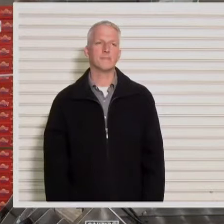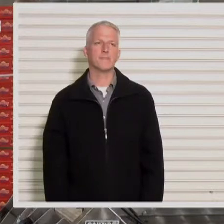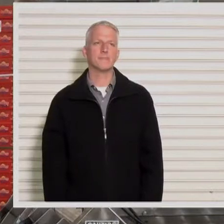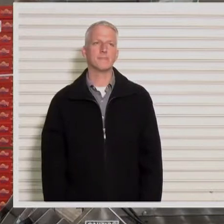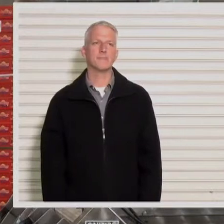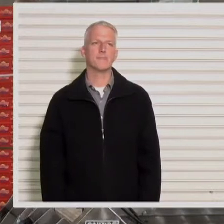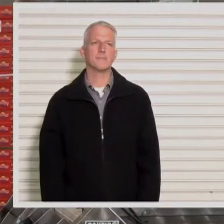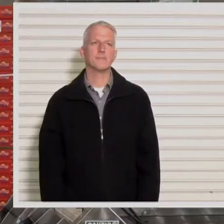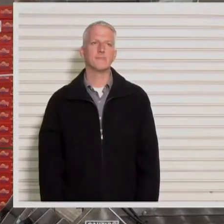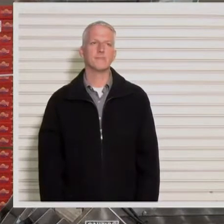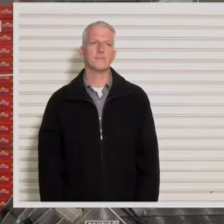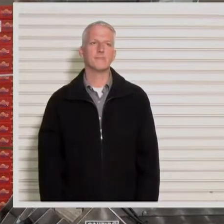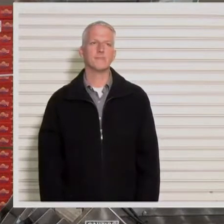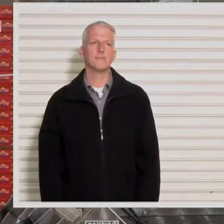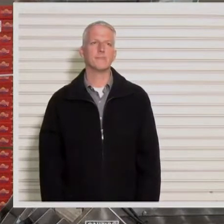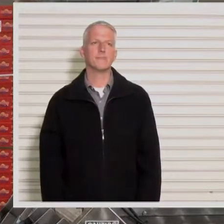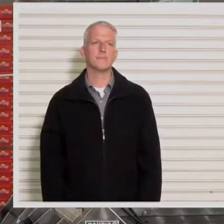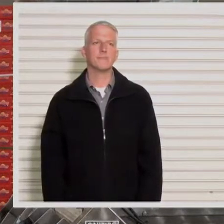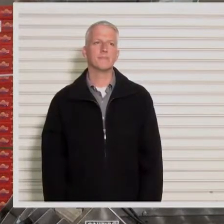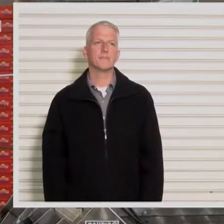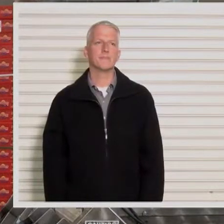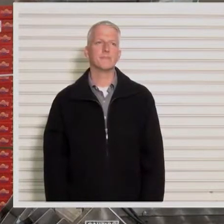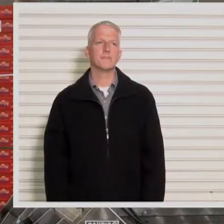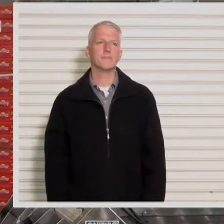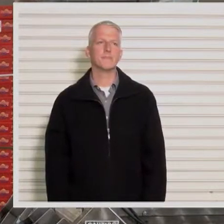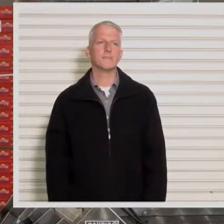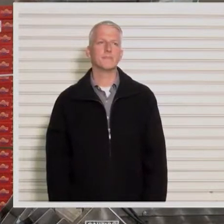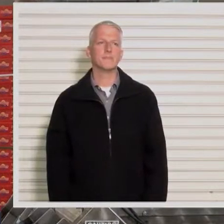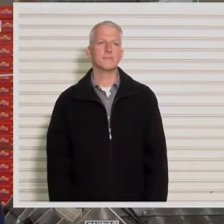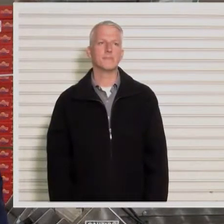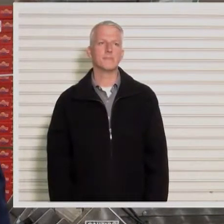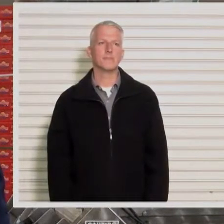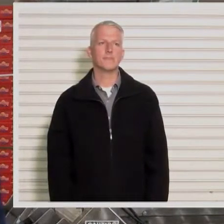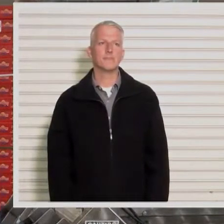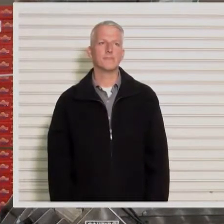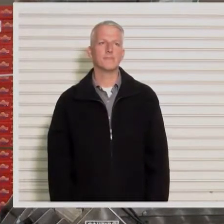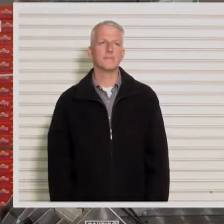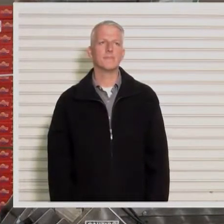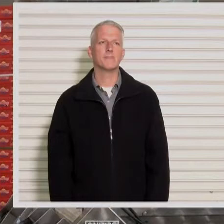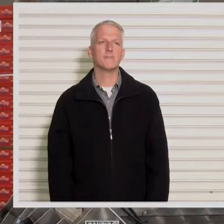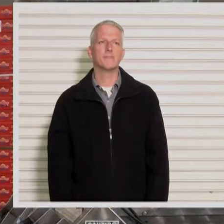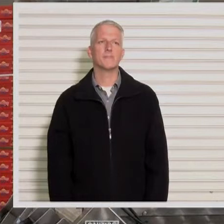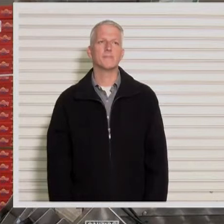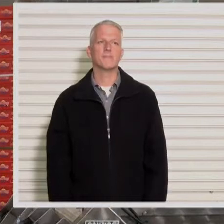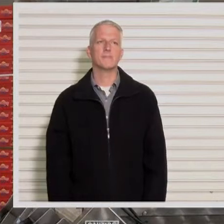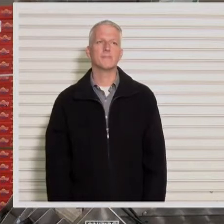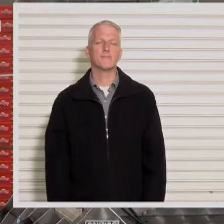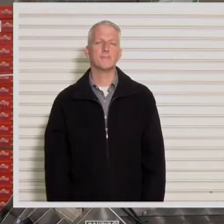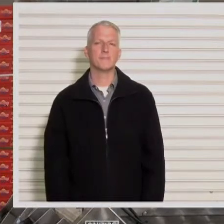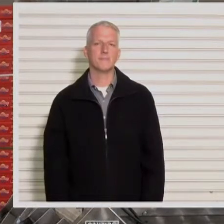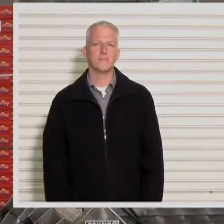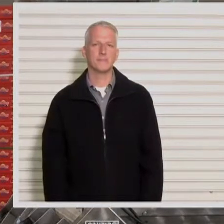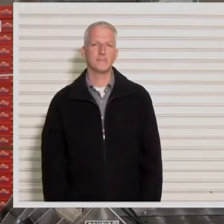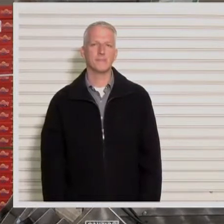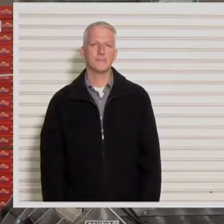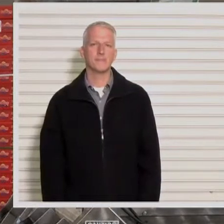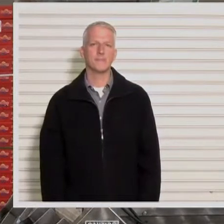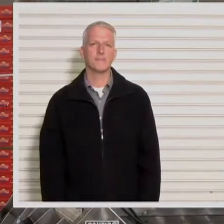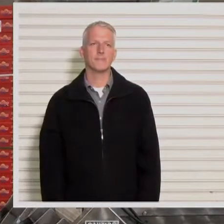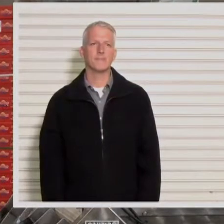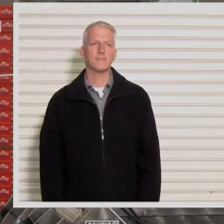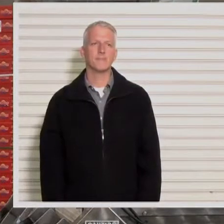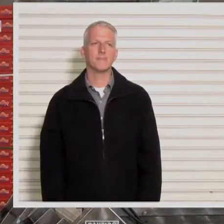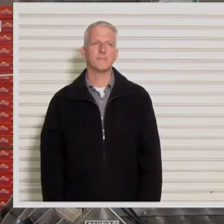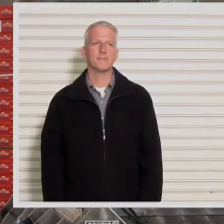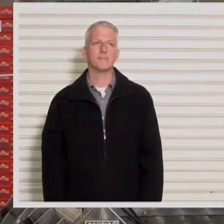visto un gobernador estar aquí en Coachella con nuestra gente, hablando directamente